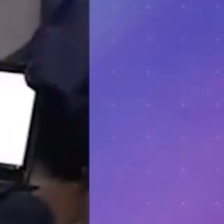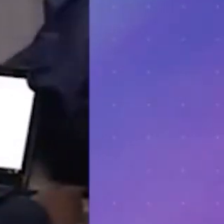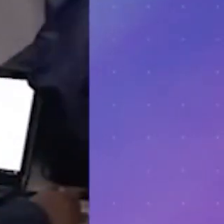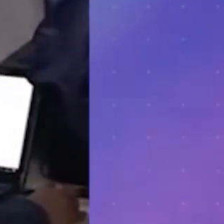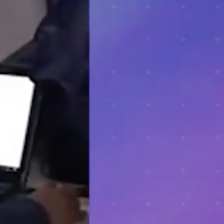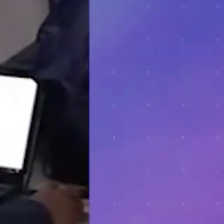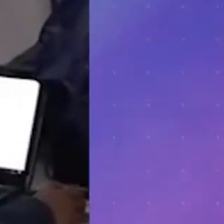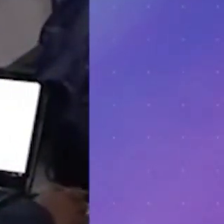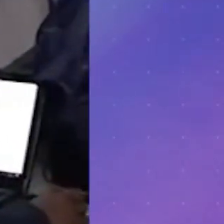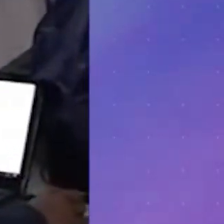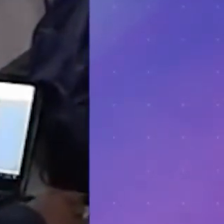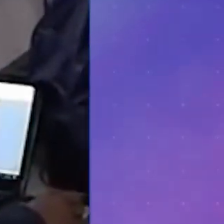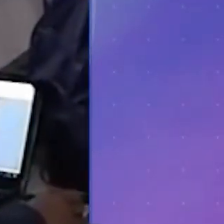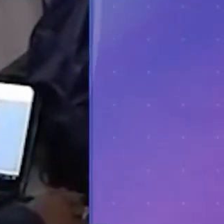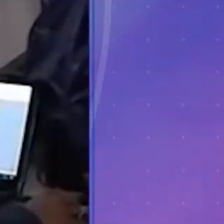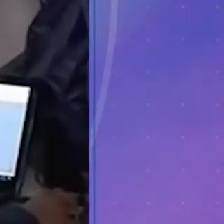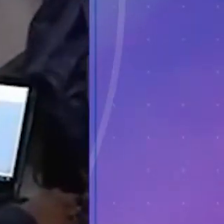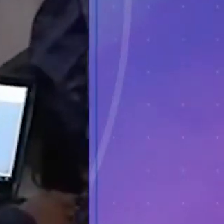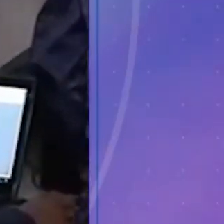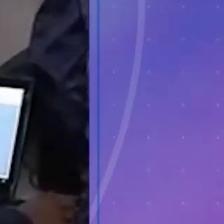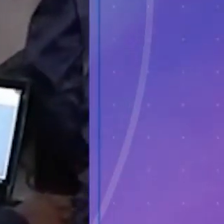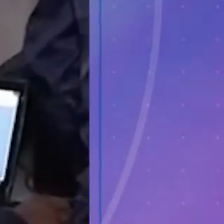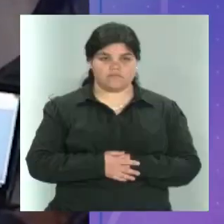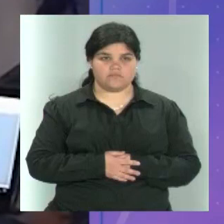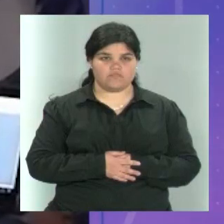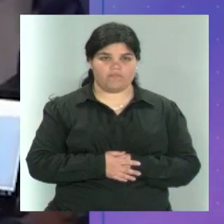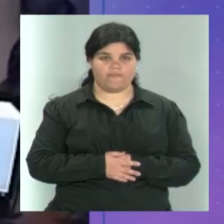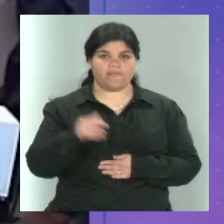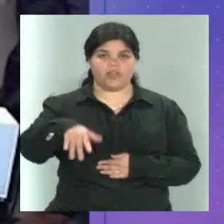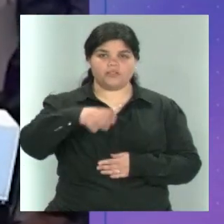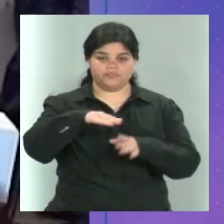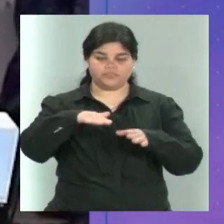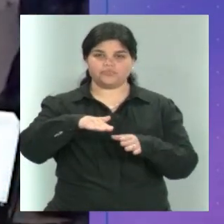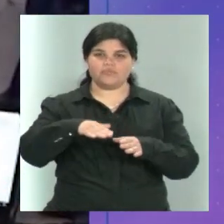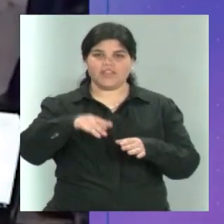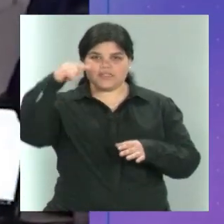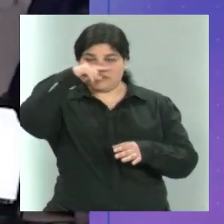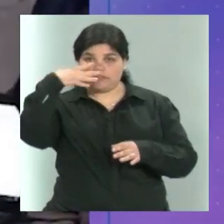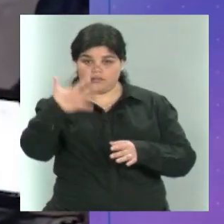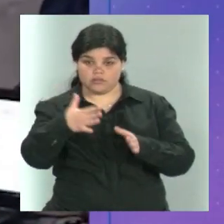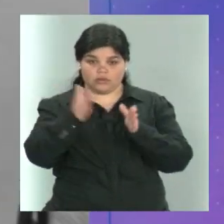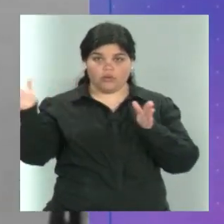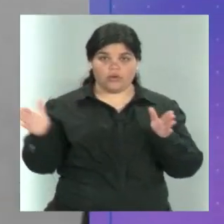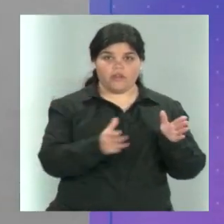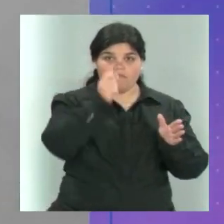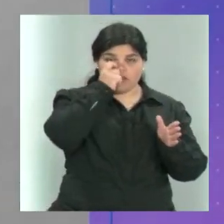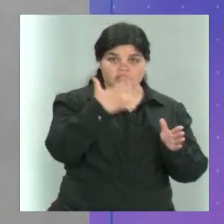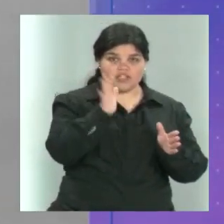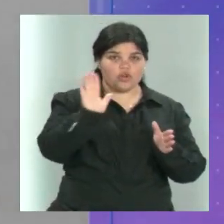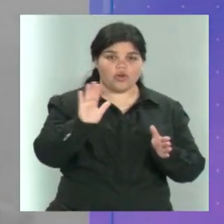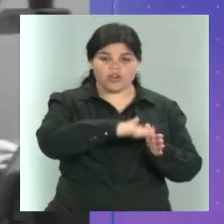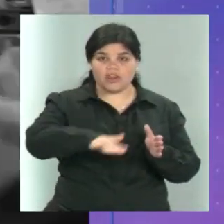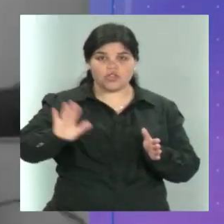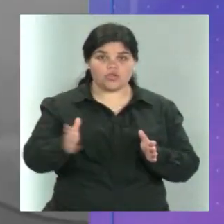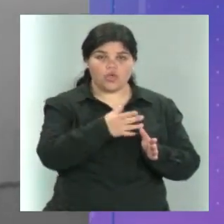75 personas en condiciones extremas, entre ellas 25 chicos, todos de nacionalidad boliviana. Acá trabaja